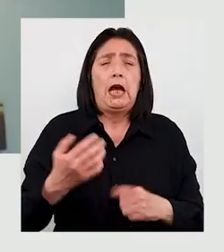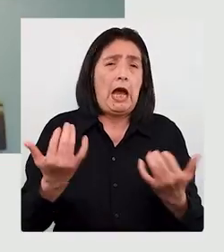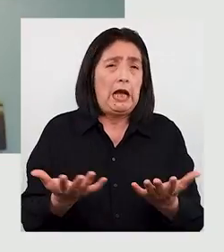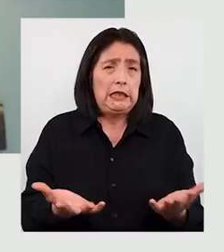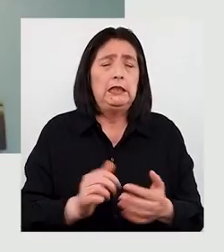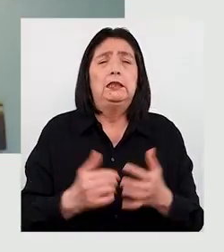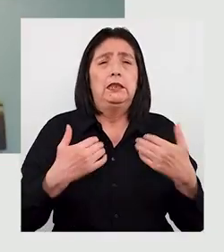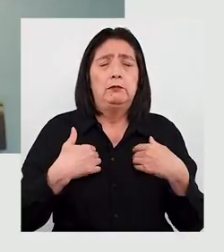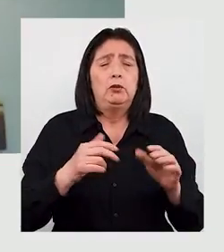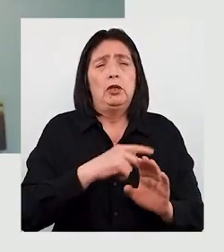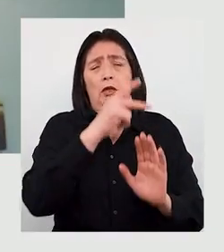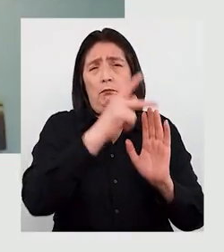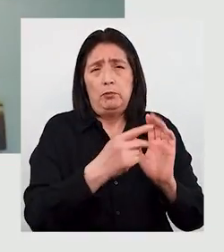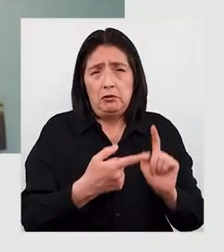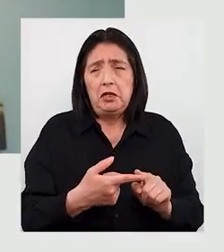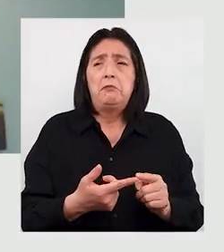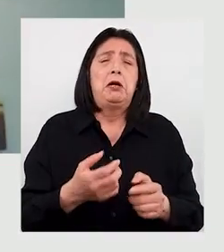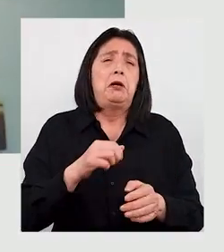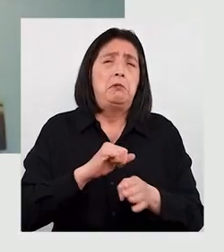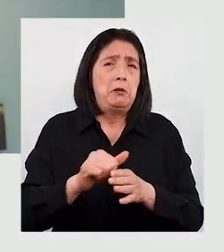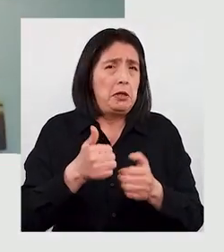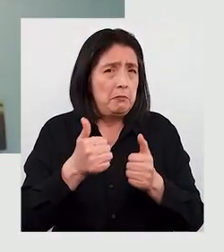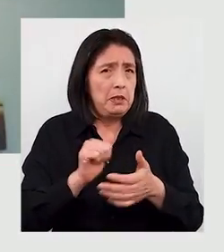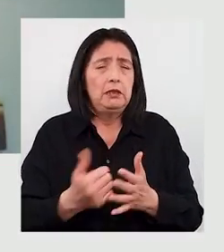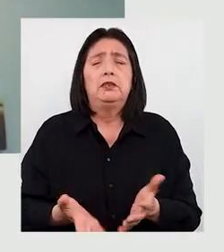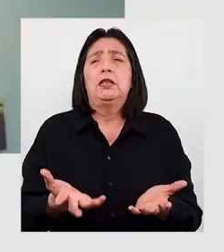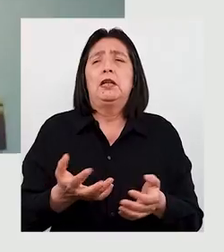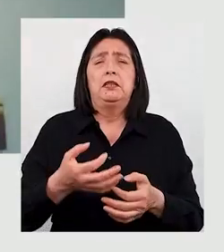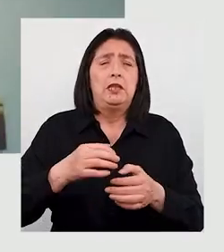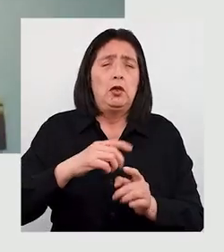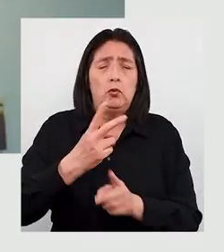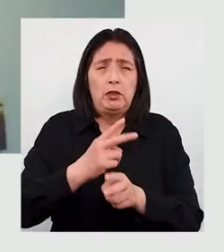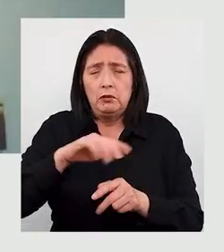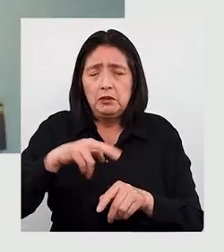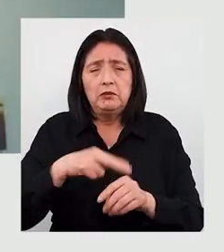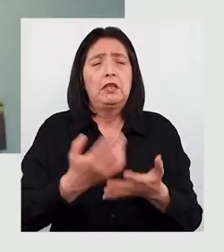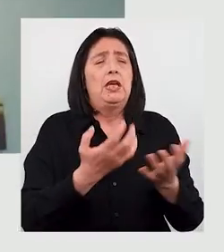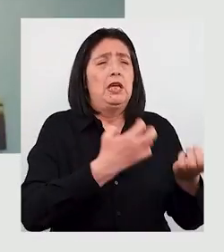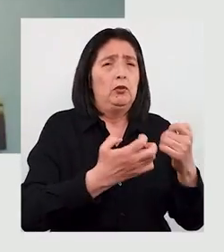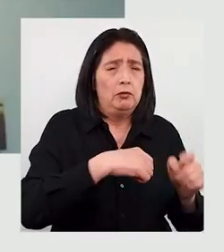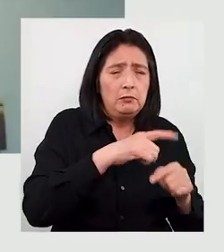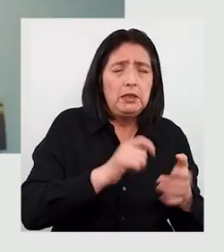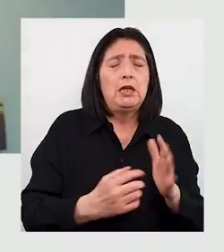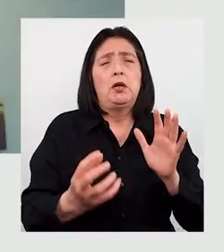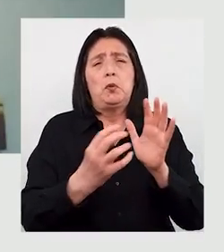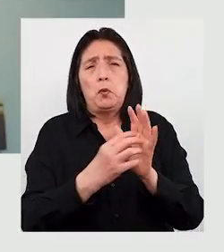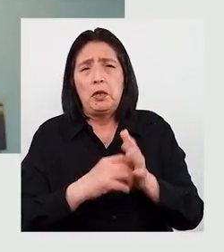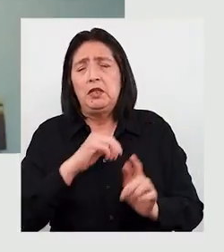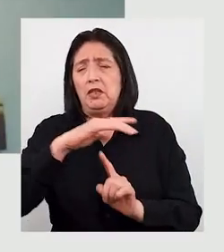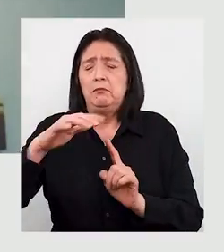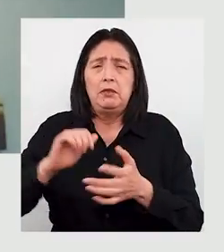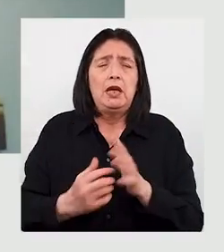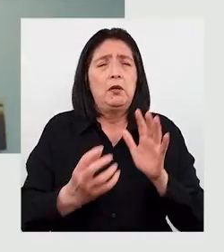Tenemos acá programas de buena práctica de ecoeficiencia, de economía circular, huella ambiental,